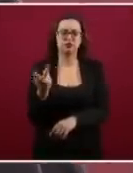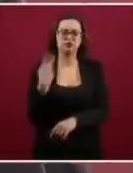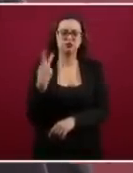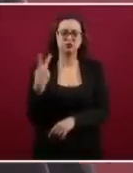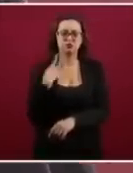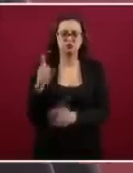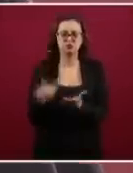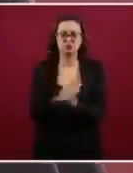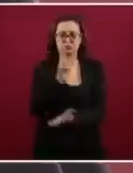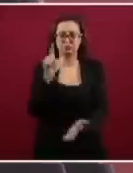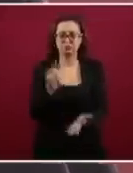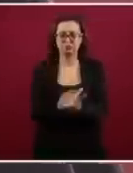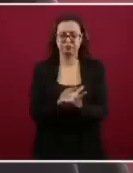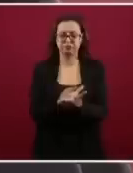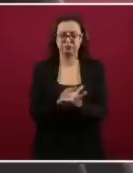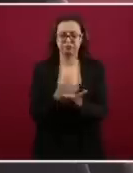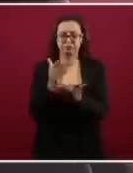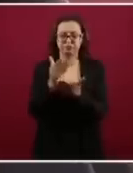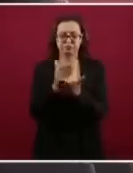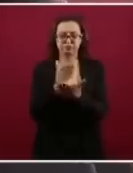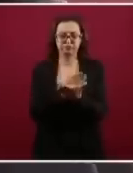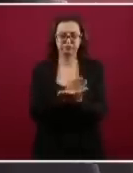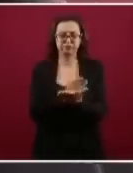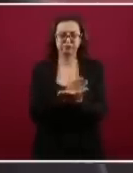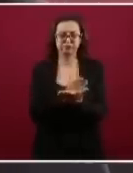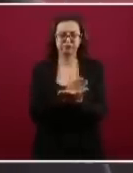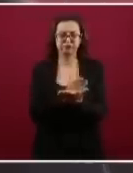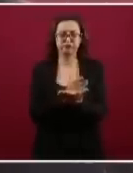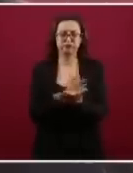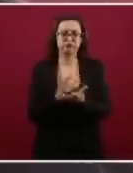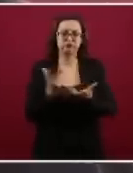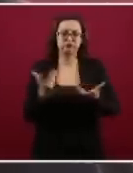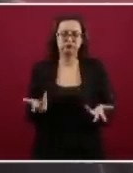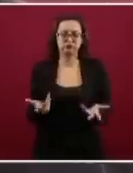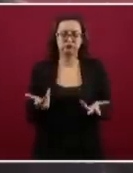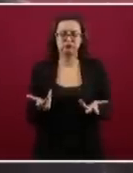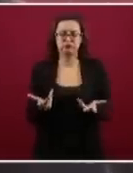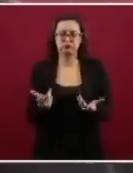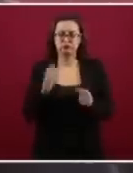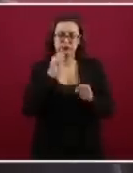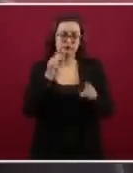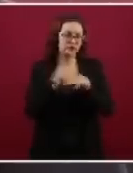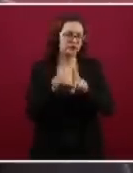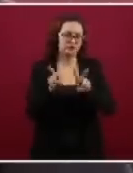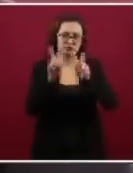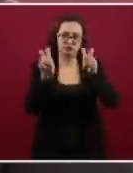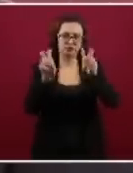política y legalmente, como acerca de lo del penacho.